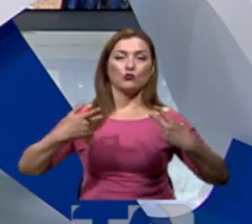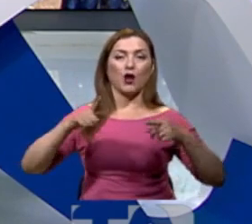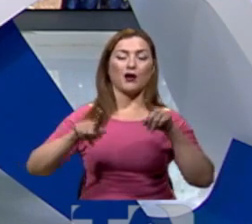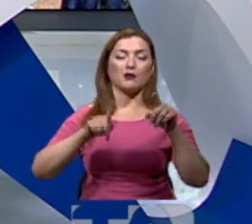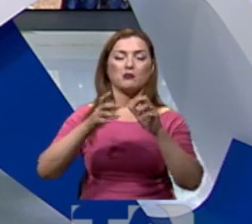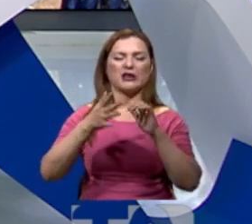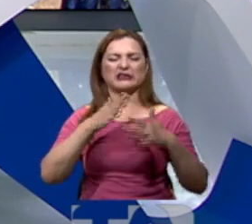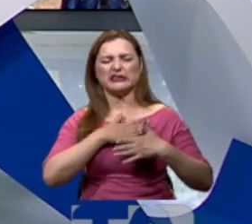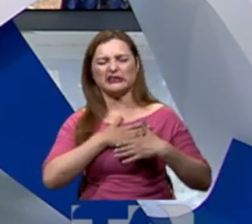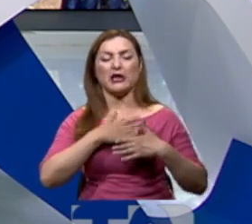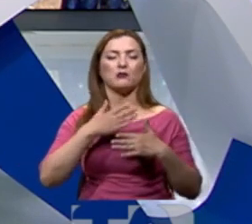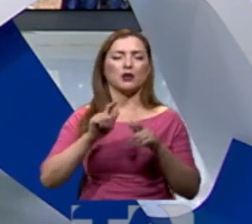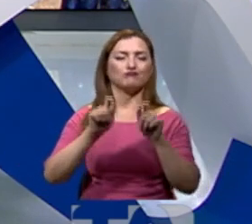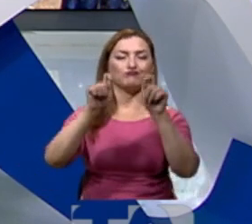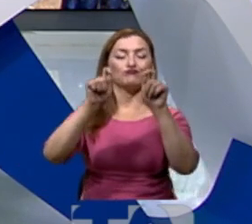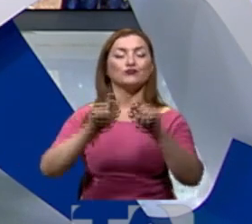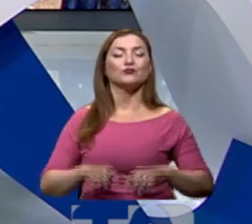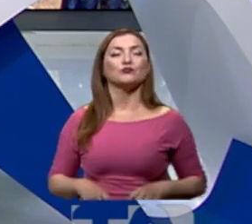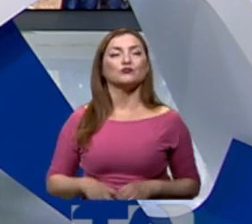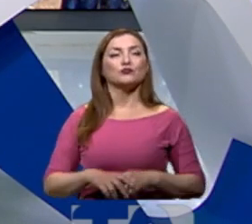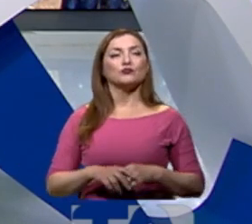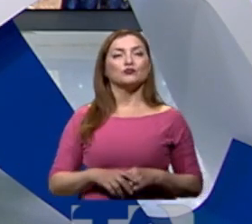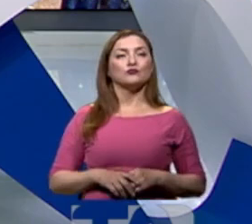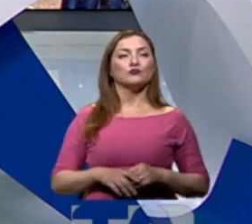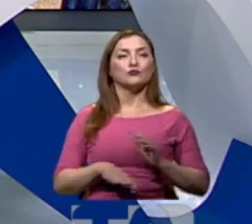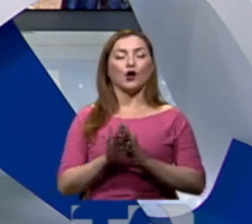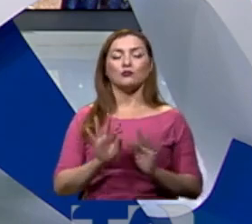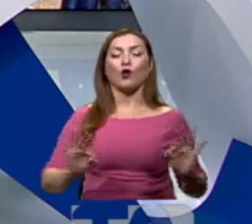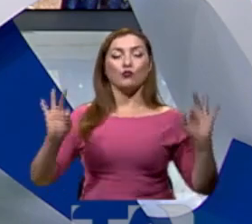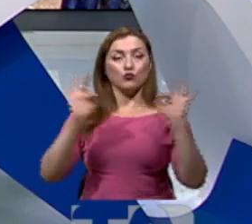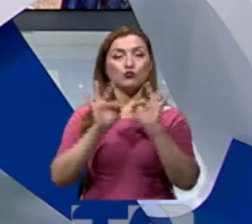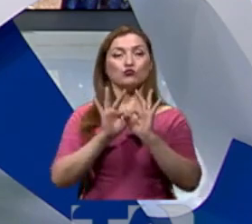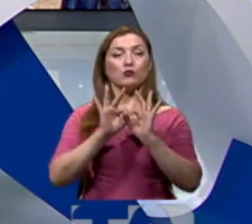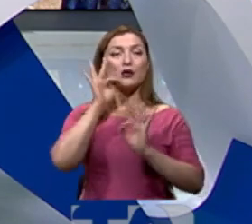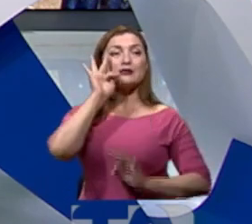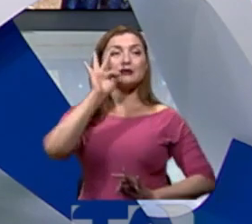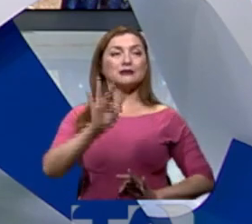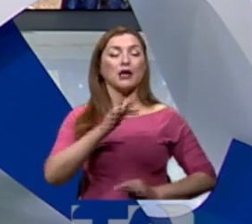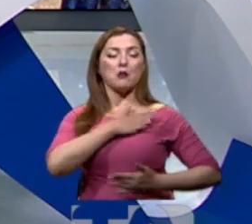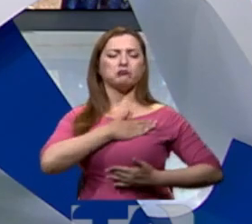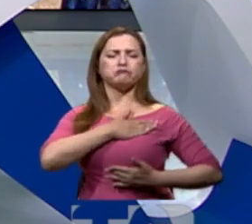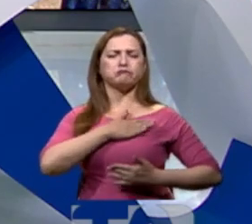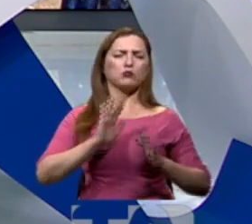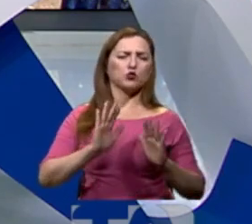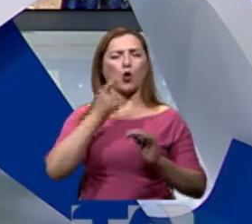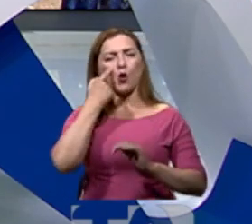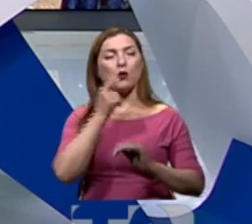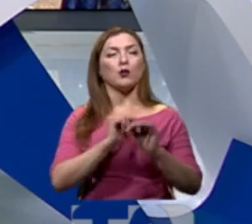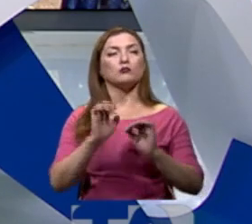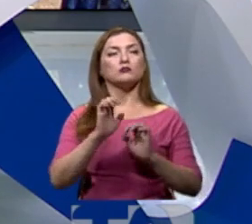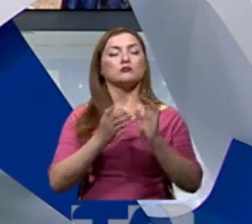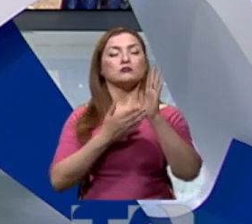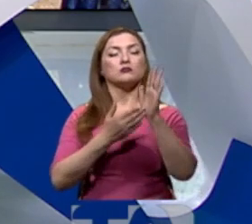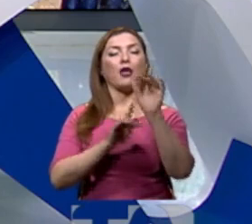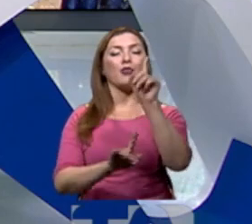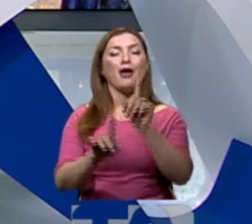algún evento relacionado con el cáncer de mama. Así que es muy importante realizar el autoexamen, realizarse además